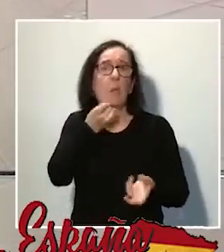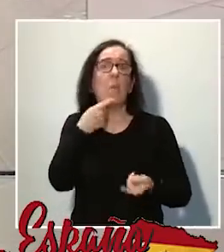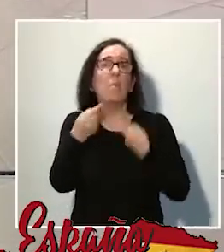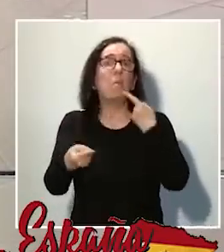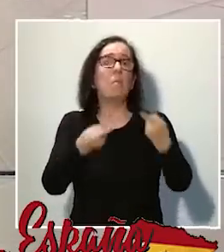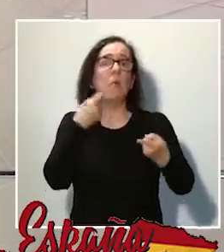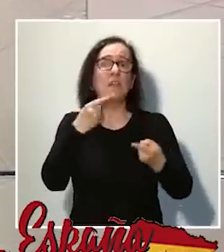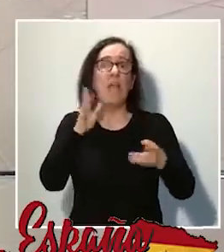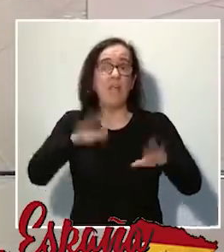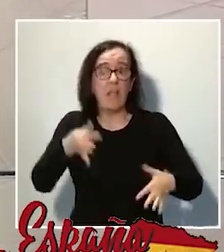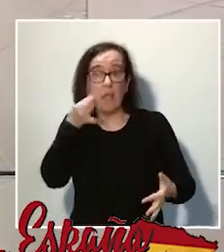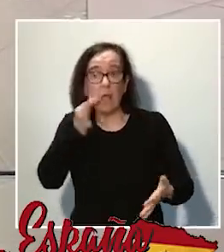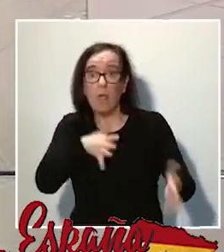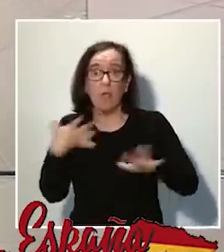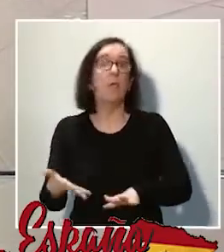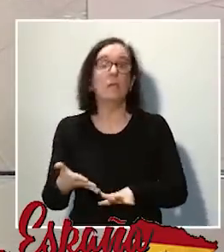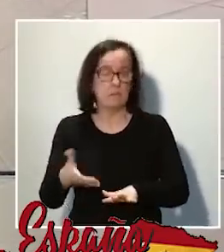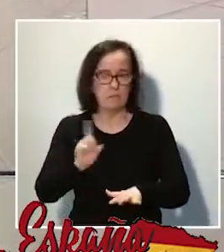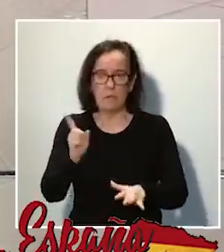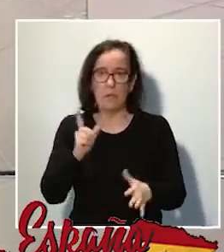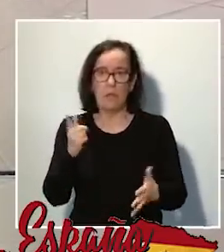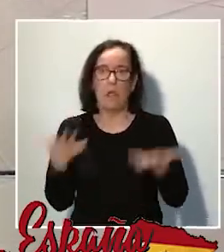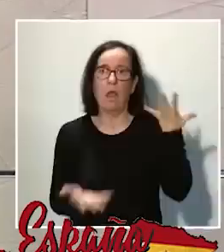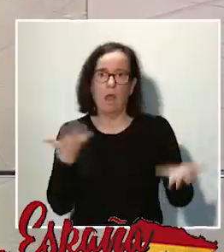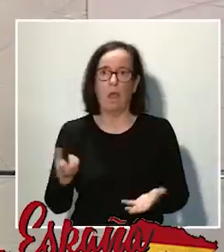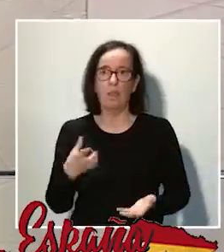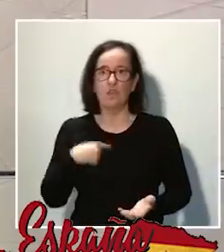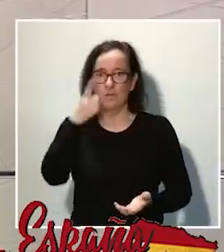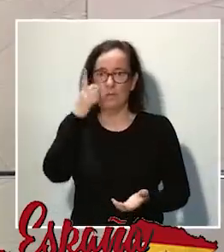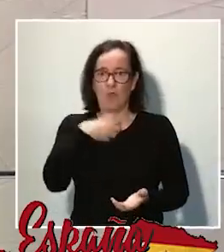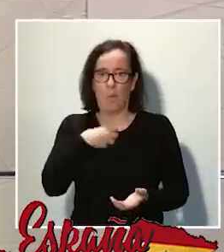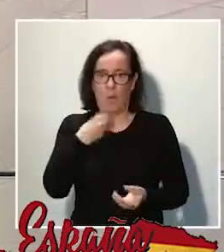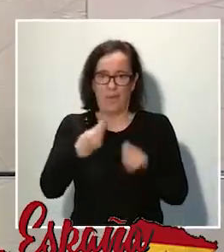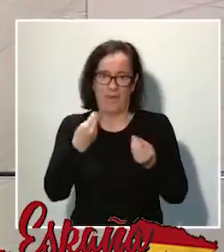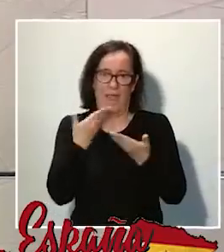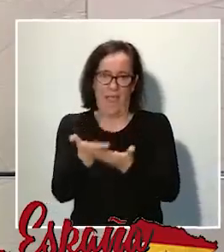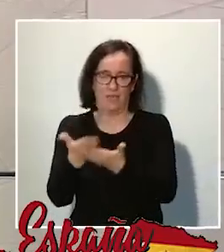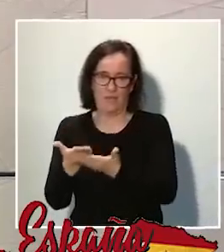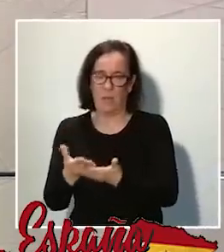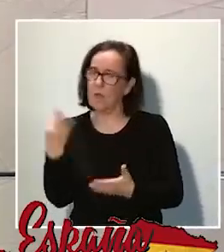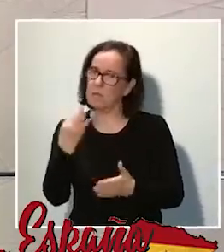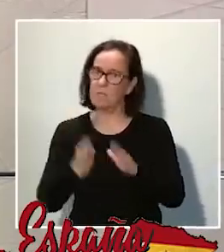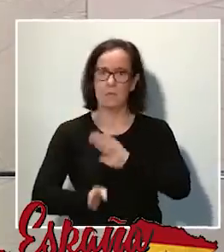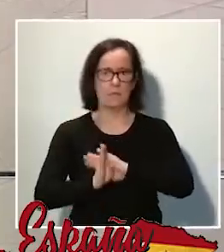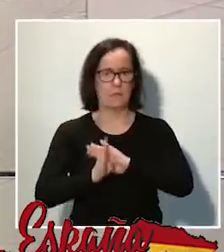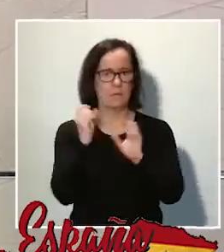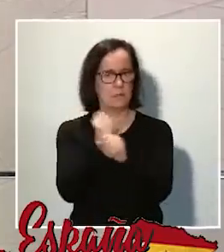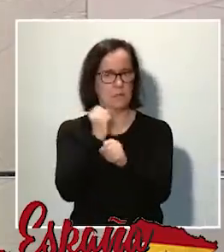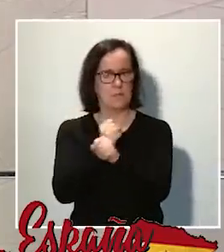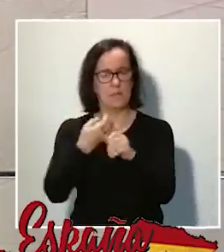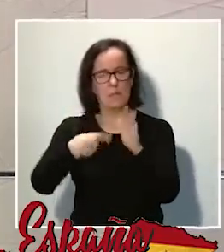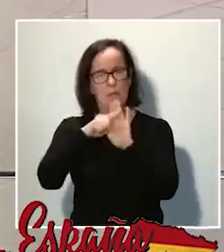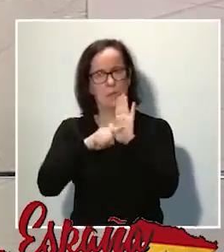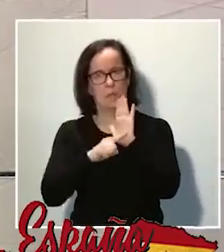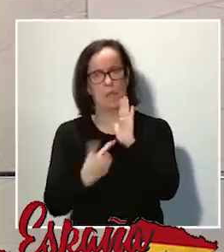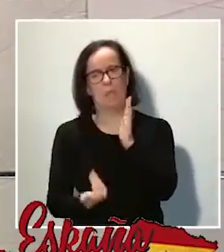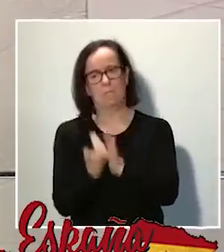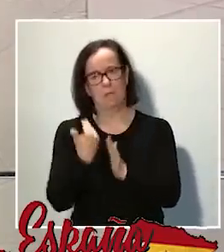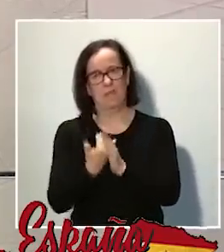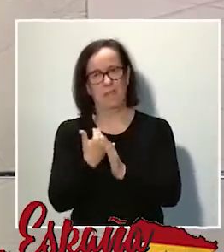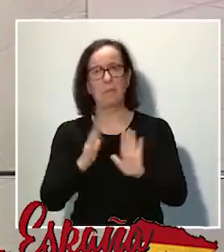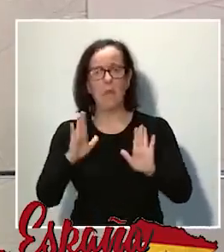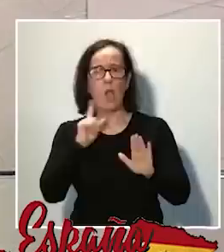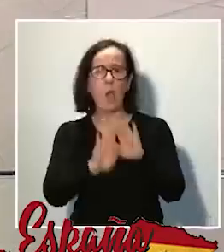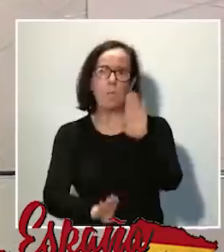en momentos gravísimos de la historia de España, que mientras unos luchaban para ganar la guerra, otros